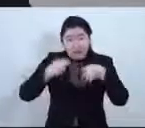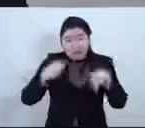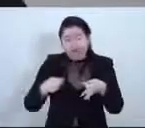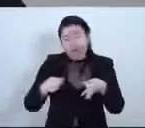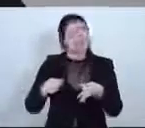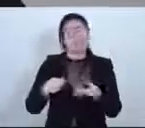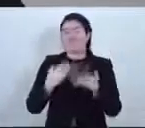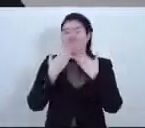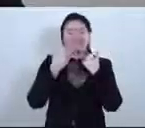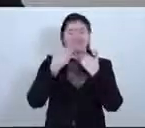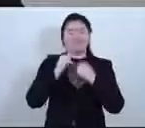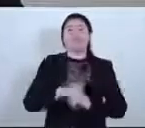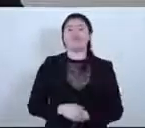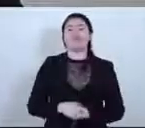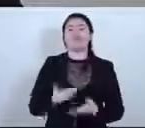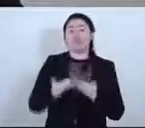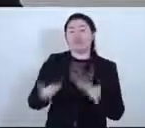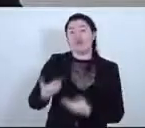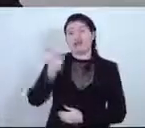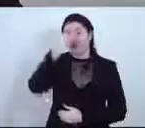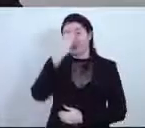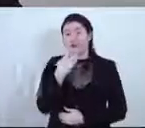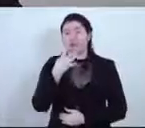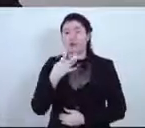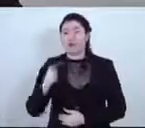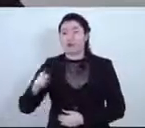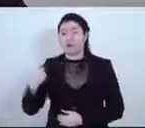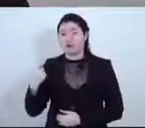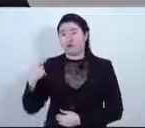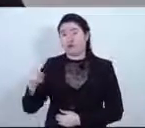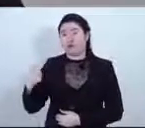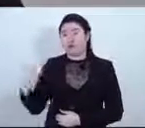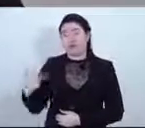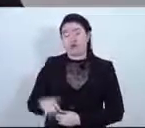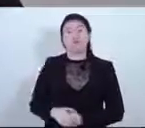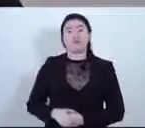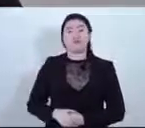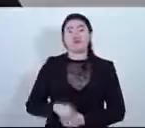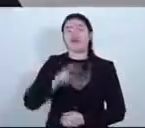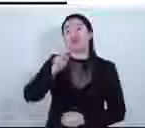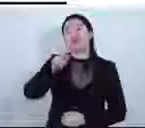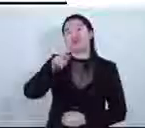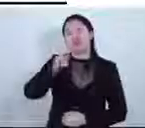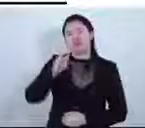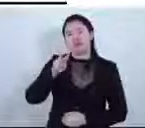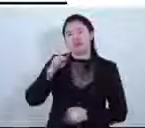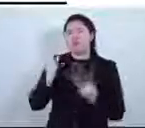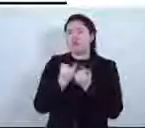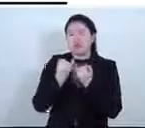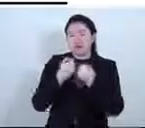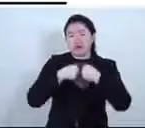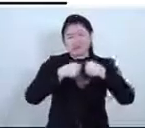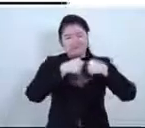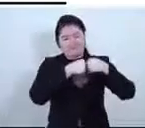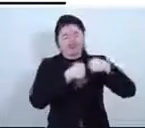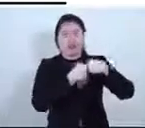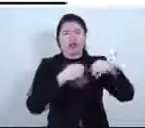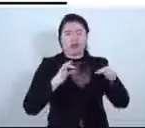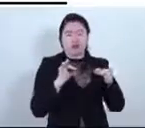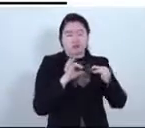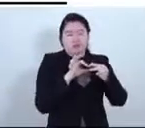Figura 4.1.8, detalle de los pernos Nelson. DNB continúa evaluando la calidad de soldadura y falta de